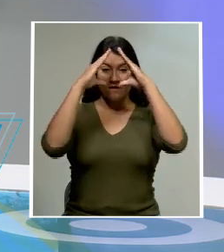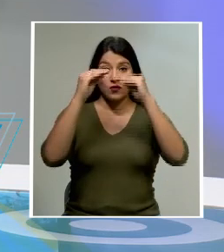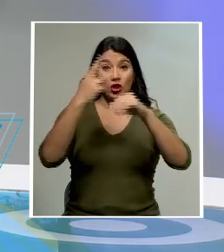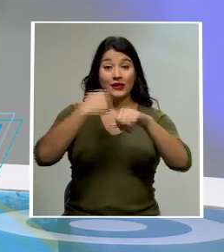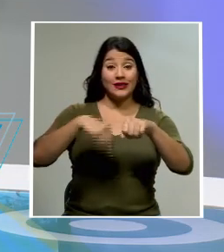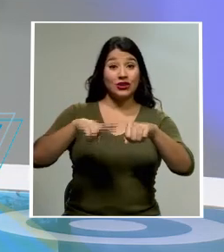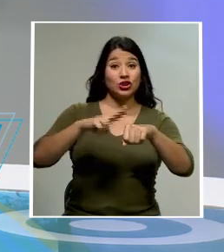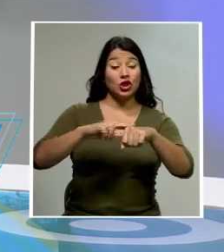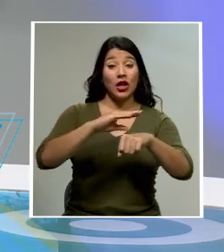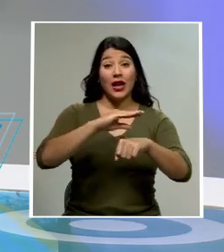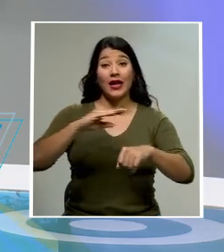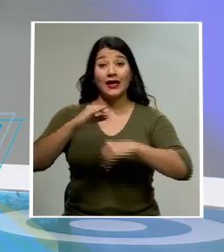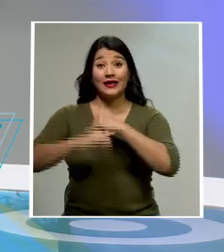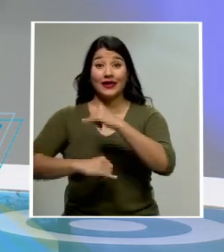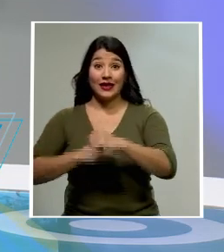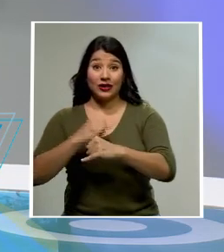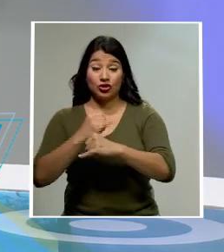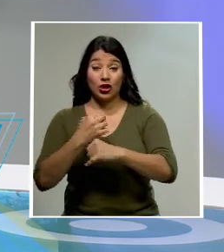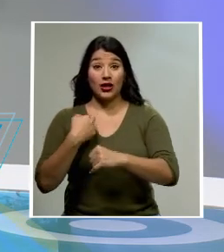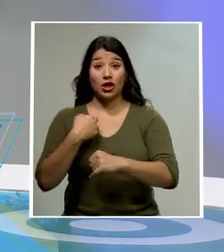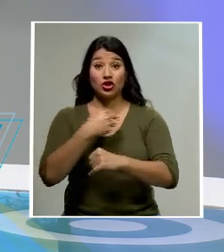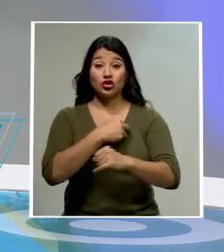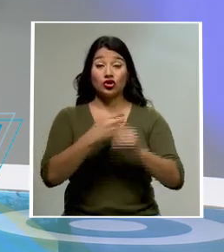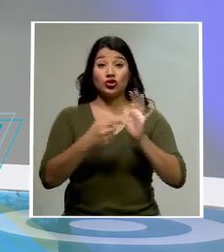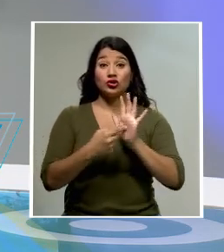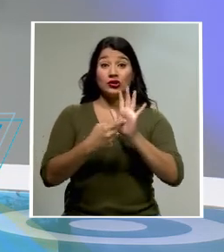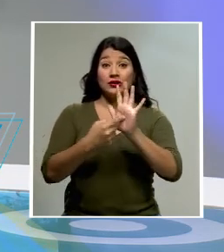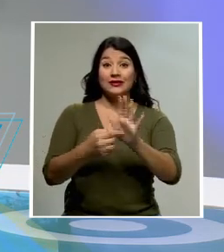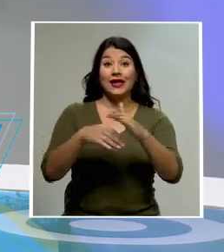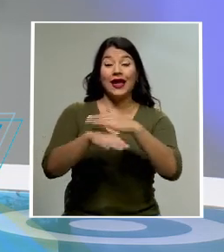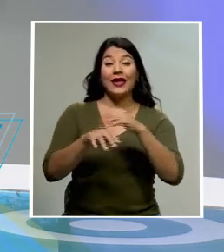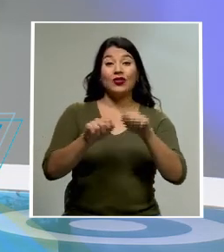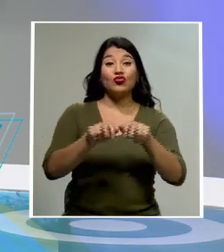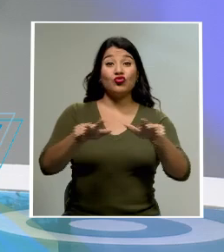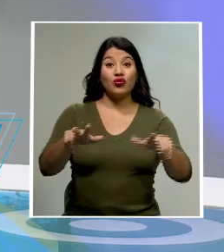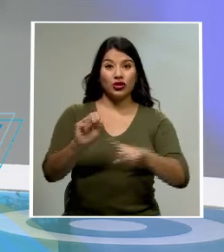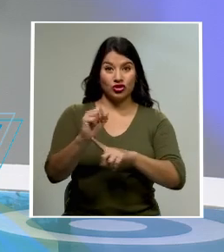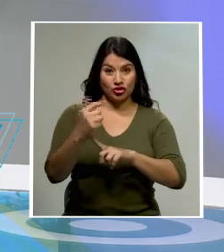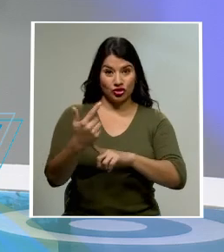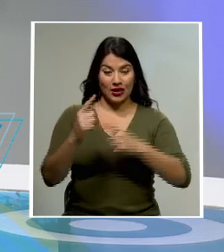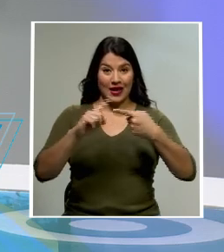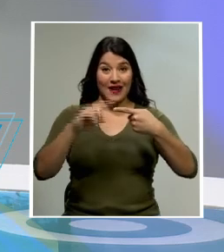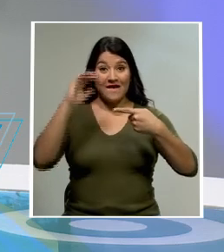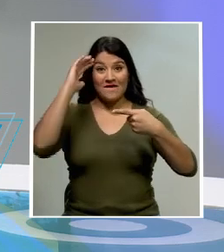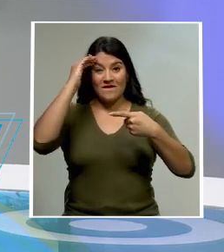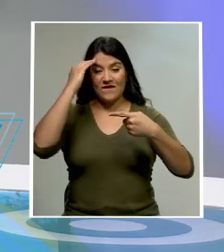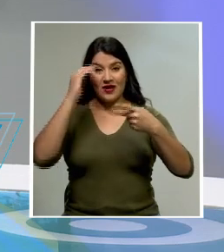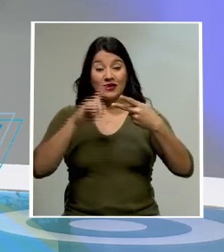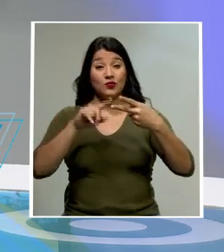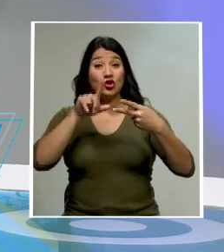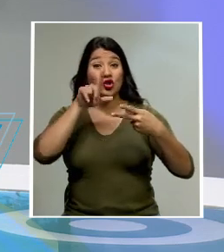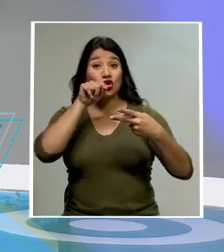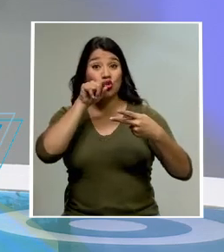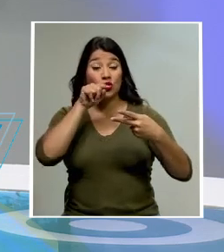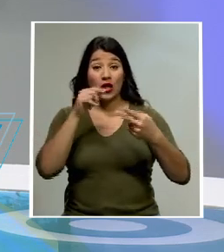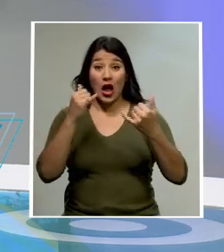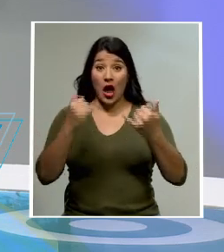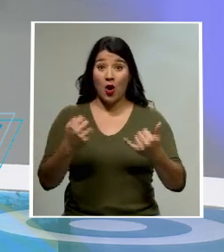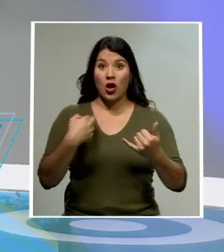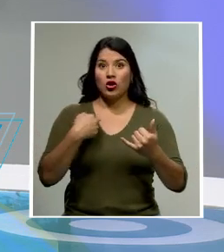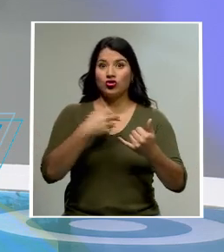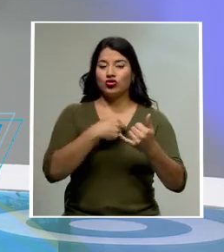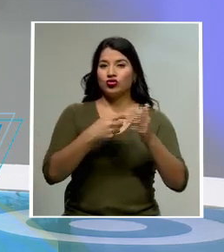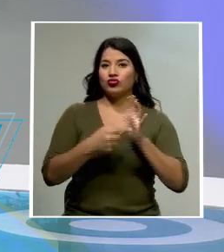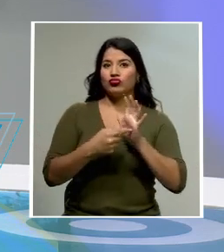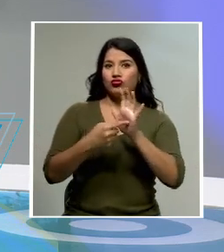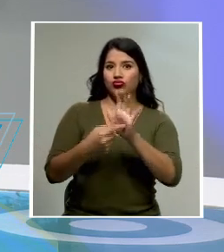nacional e internacional que vamos publicando en nuestras redes sociales de Facebook y Twitter y que pueden encontrar en las